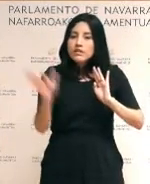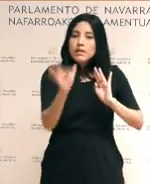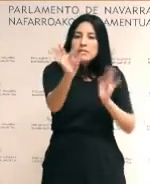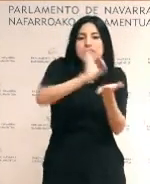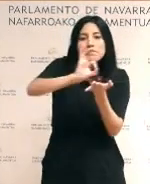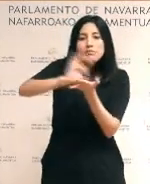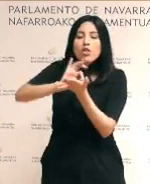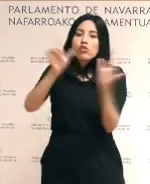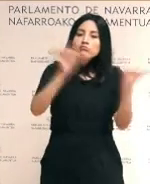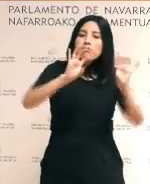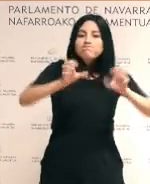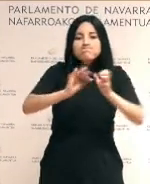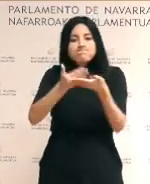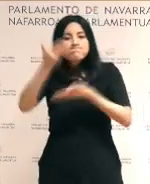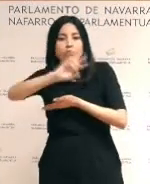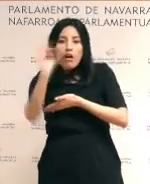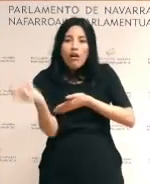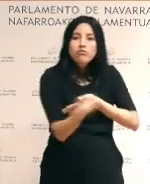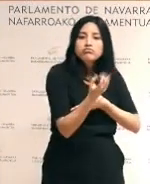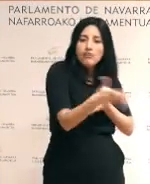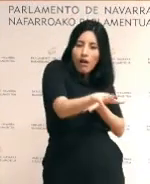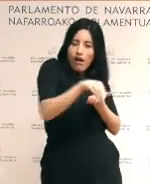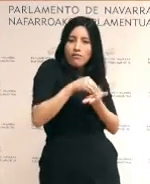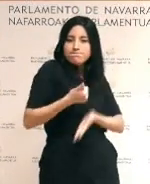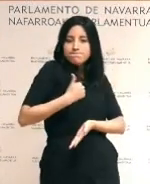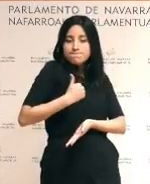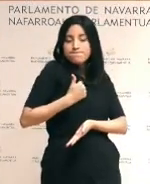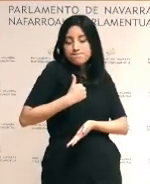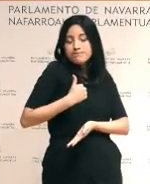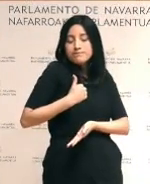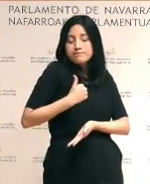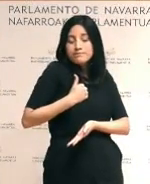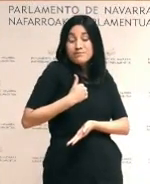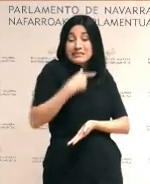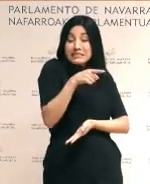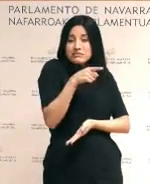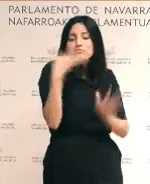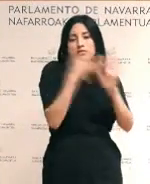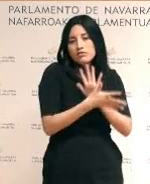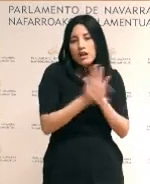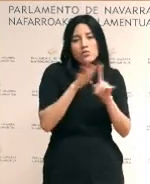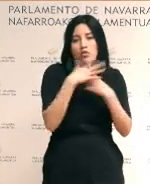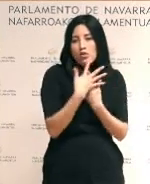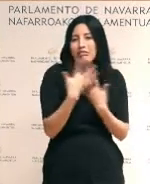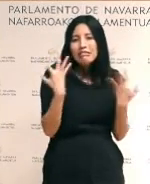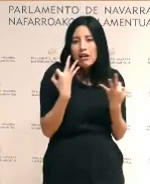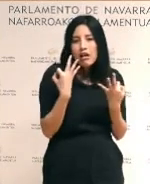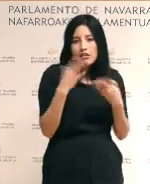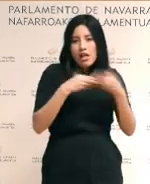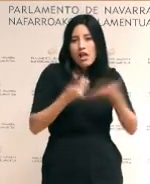y teniendo callados a los partidos de la oposición. Y ese es precisamente el mayor ataque y el mayor riesgo para la